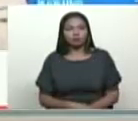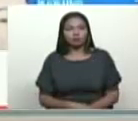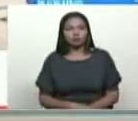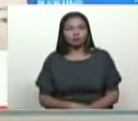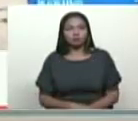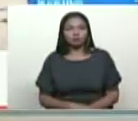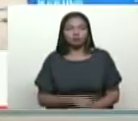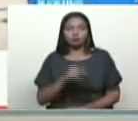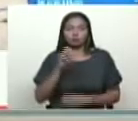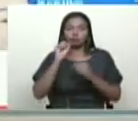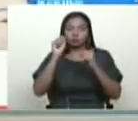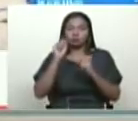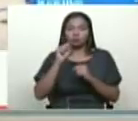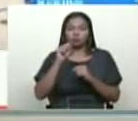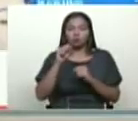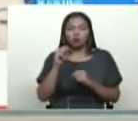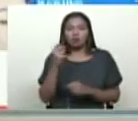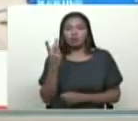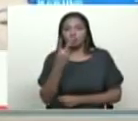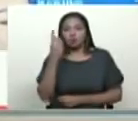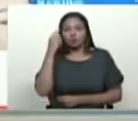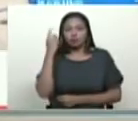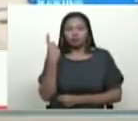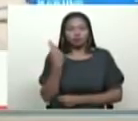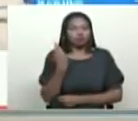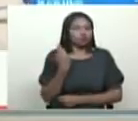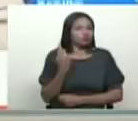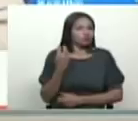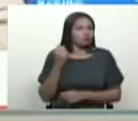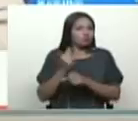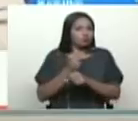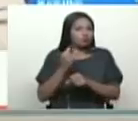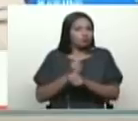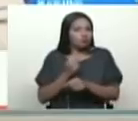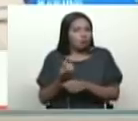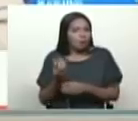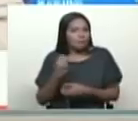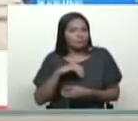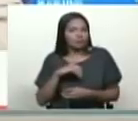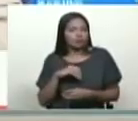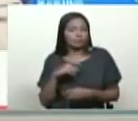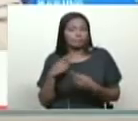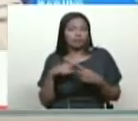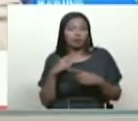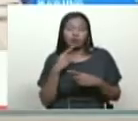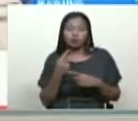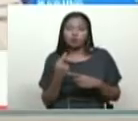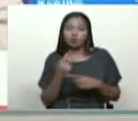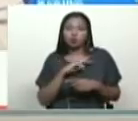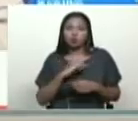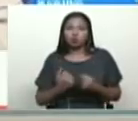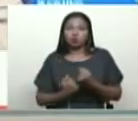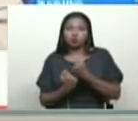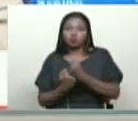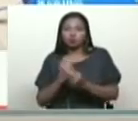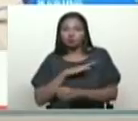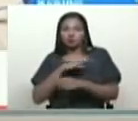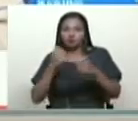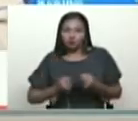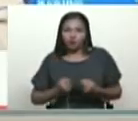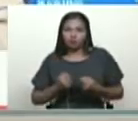Eso no se logra de un día para otro. Pero sí les digo que las bases que hemos echado son muy poderosas.